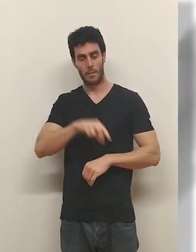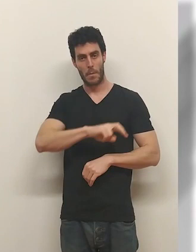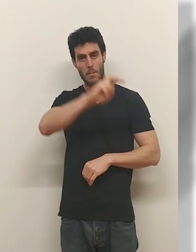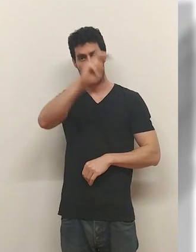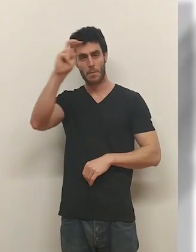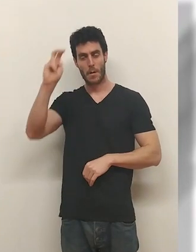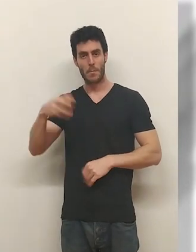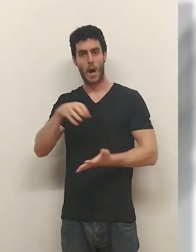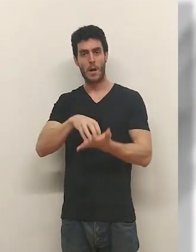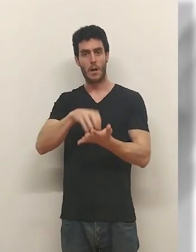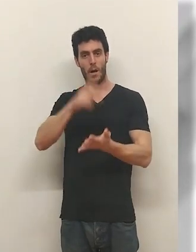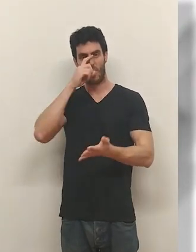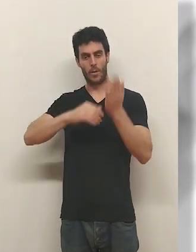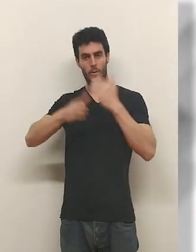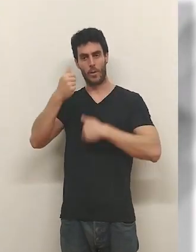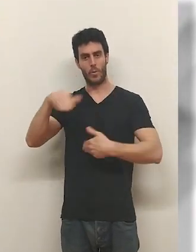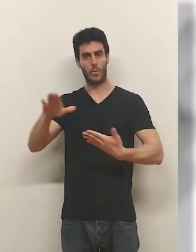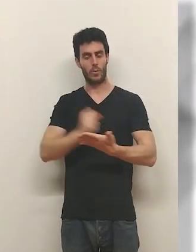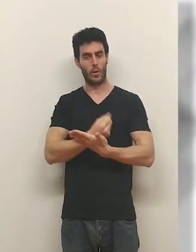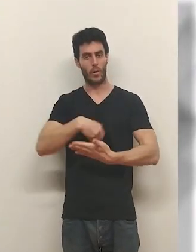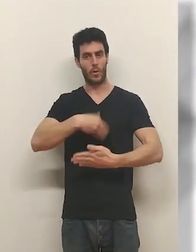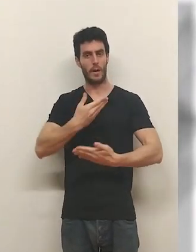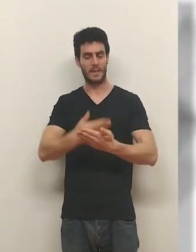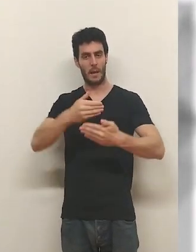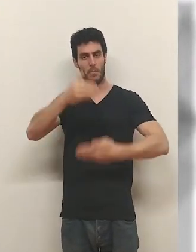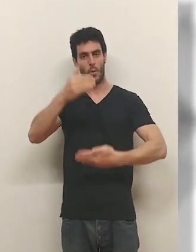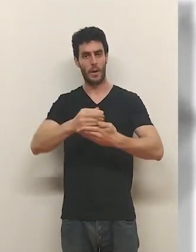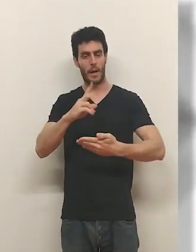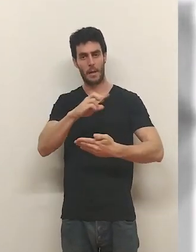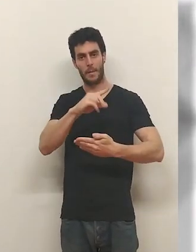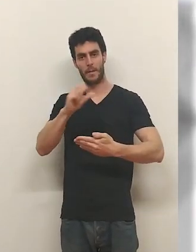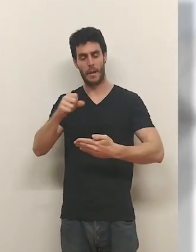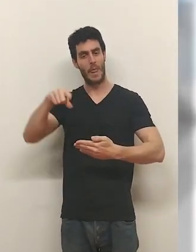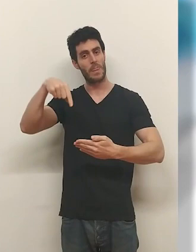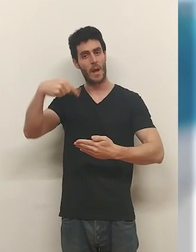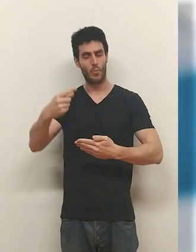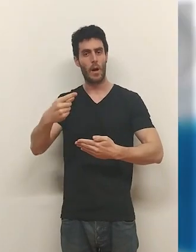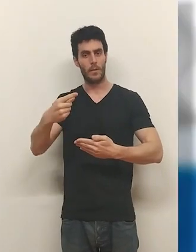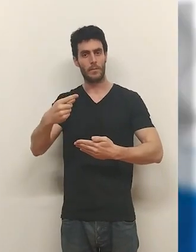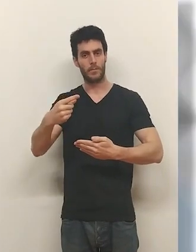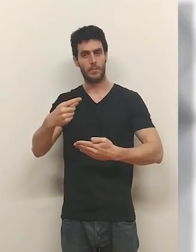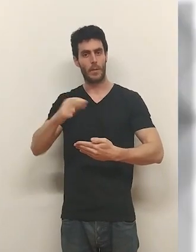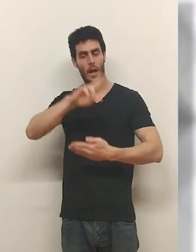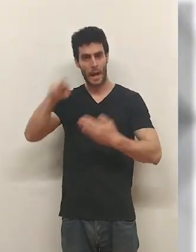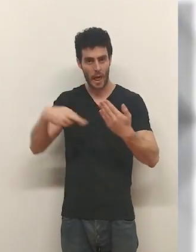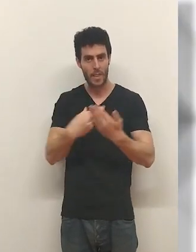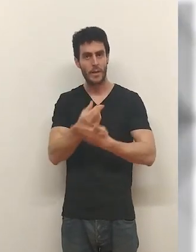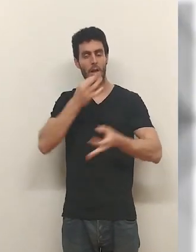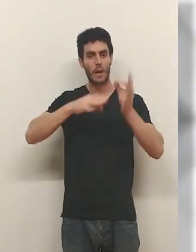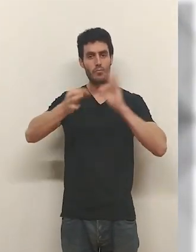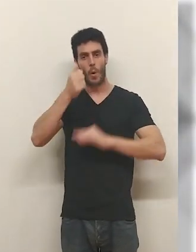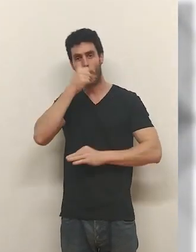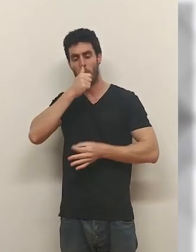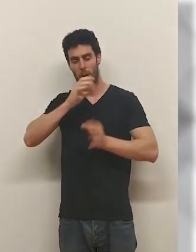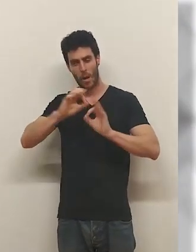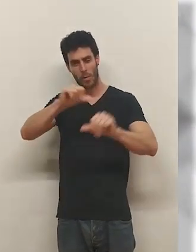recorrerá todo el casco antiguo hasta las murallas del Rebellín donde habrá posteriormente bailes renacentistas y degustación de